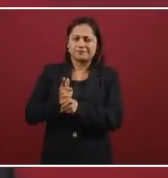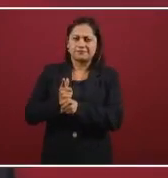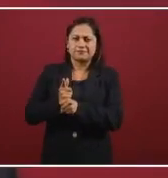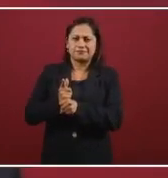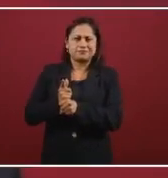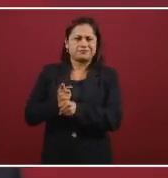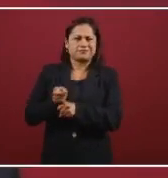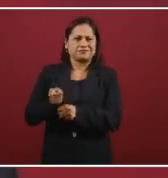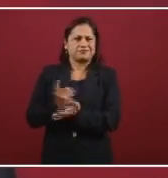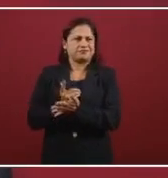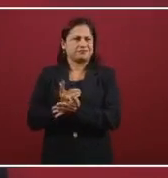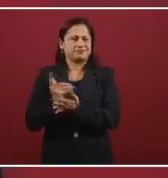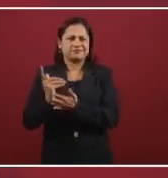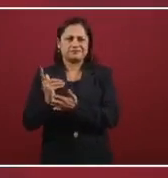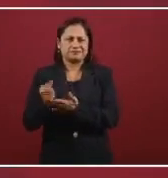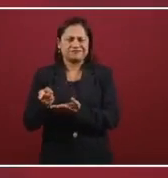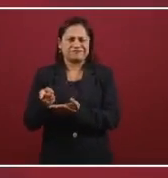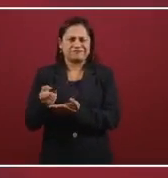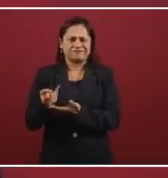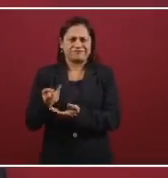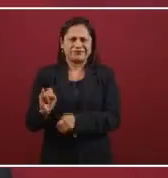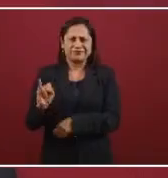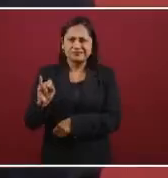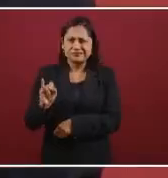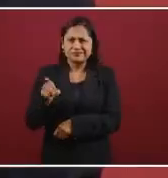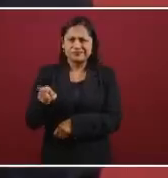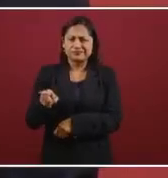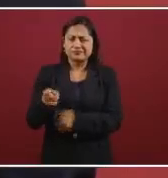Está exagerado, no tiene sustento,